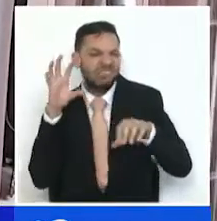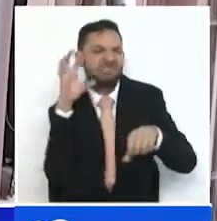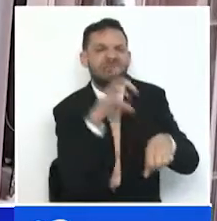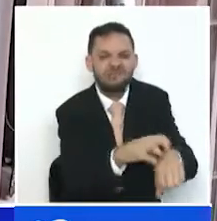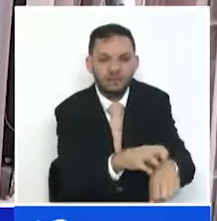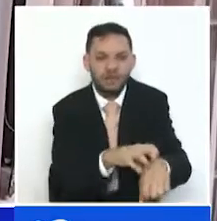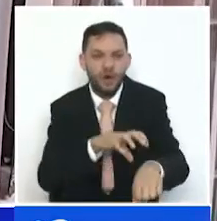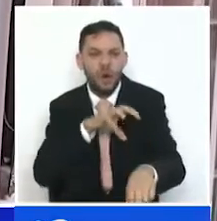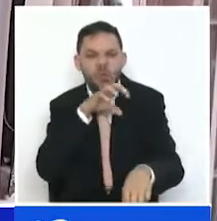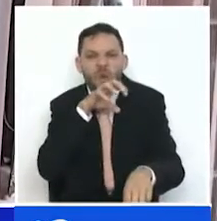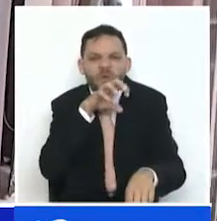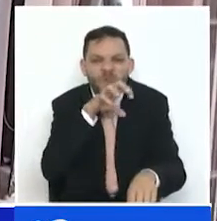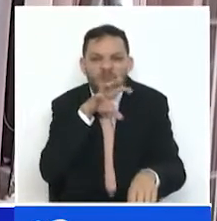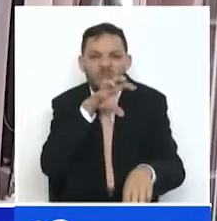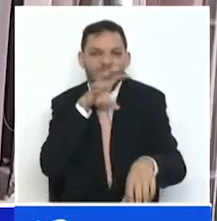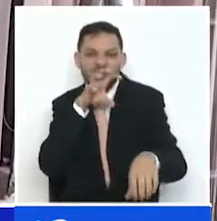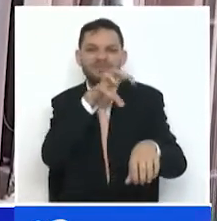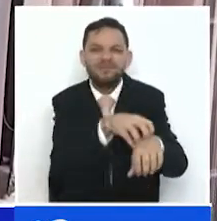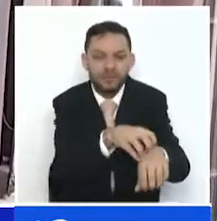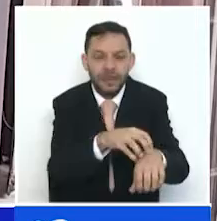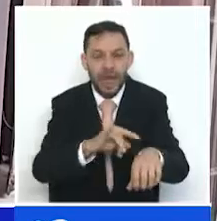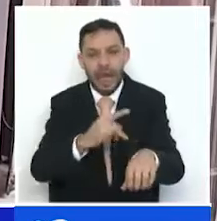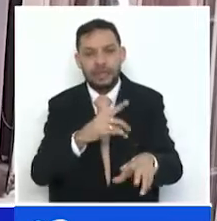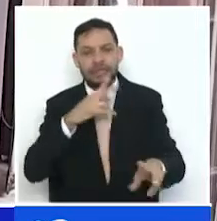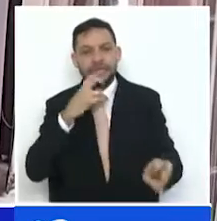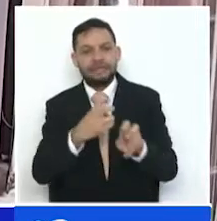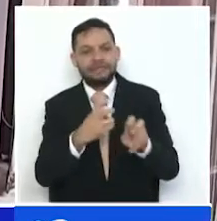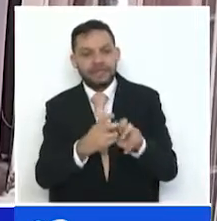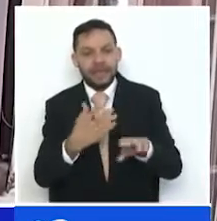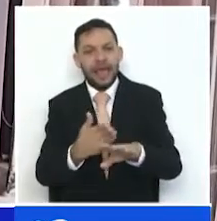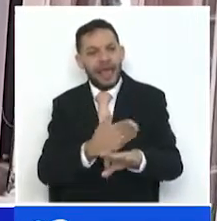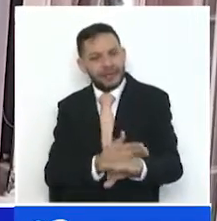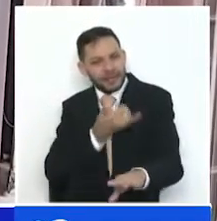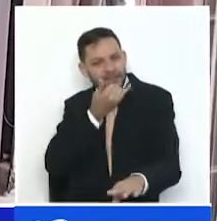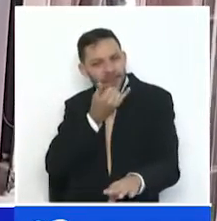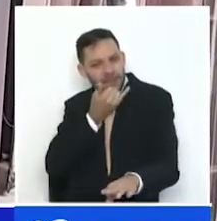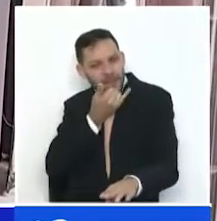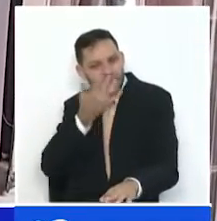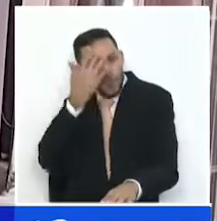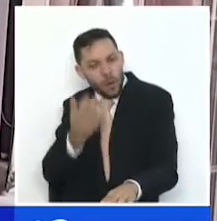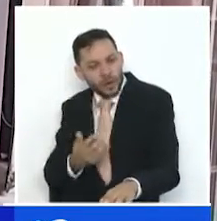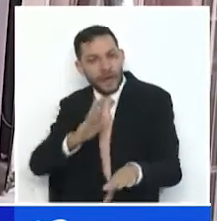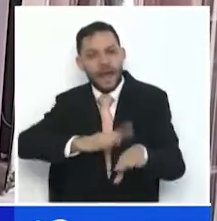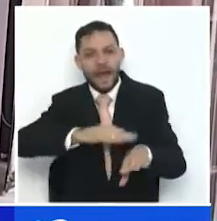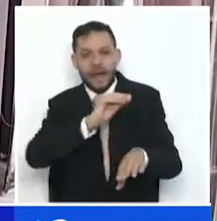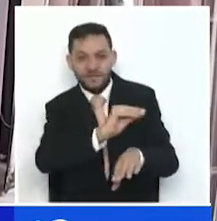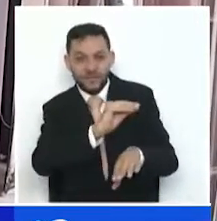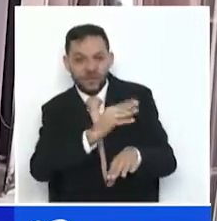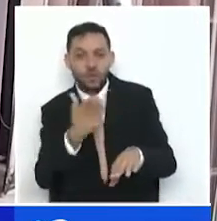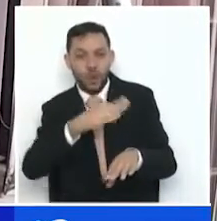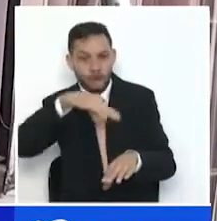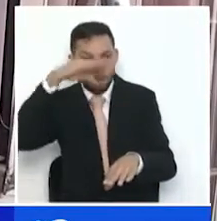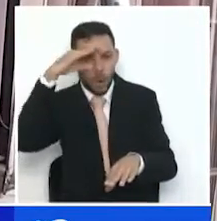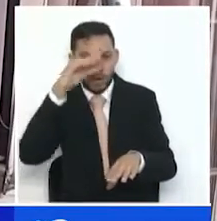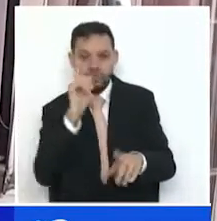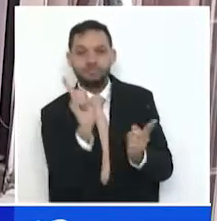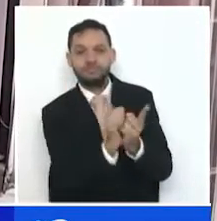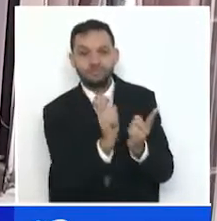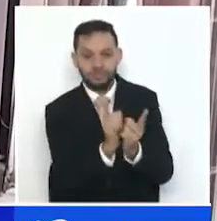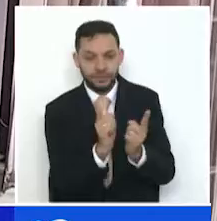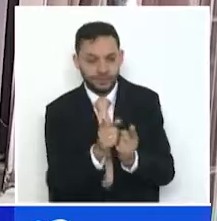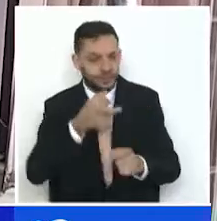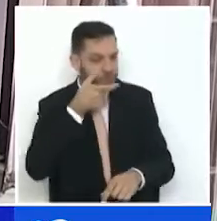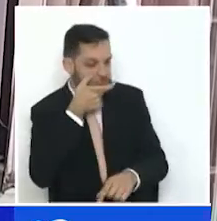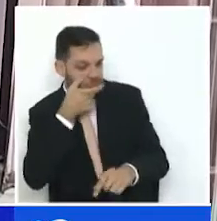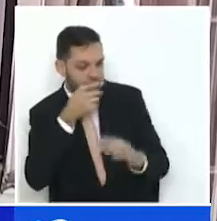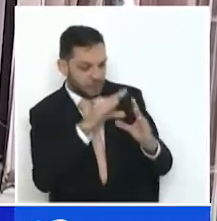mediante una mordida o un aruñazo. Es muy importante conocer que esto puede ser denunciado ante una inspección de policía y los inspectores tomarán la